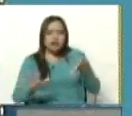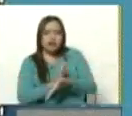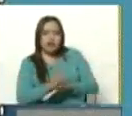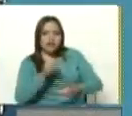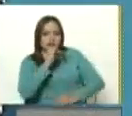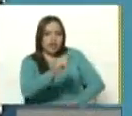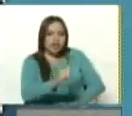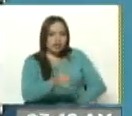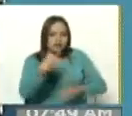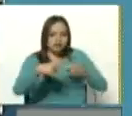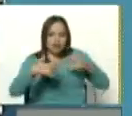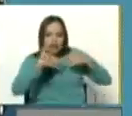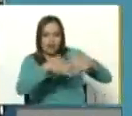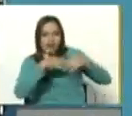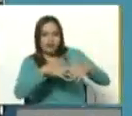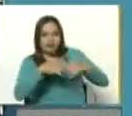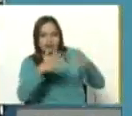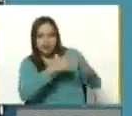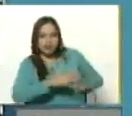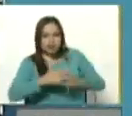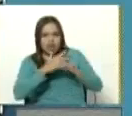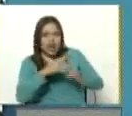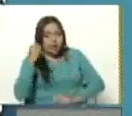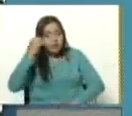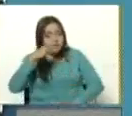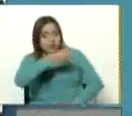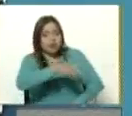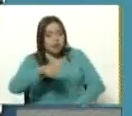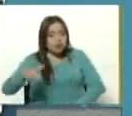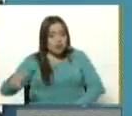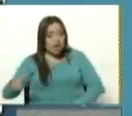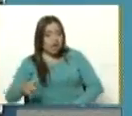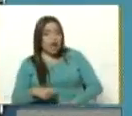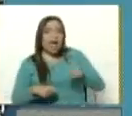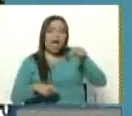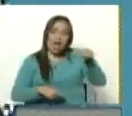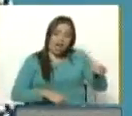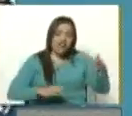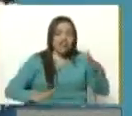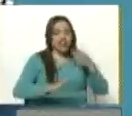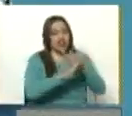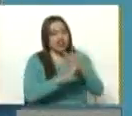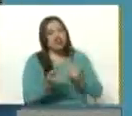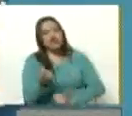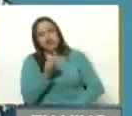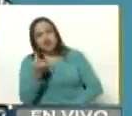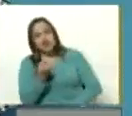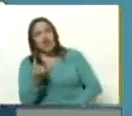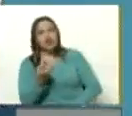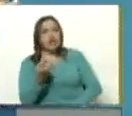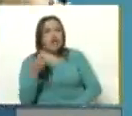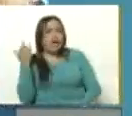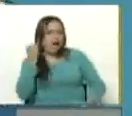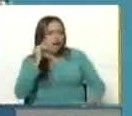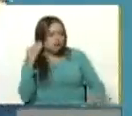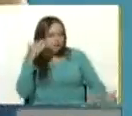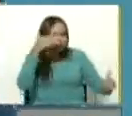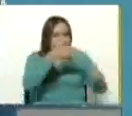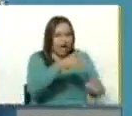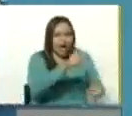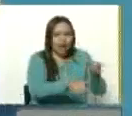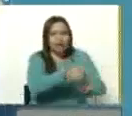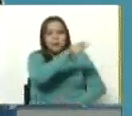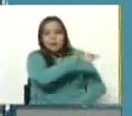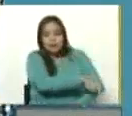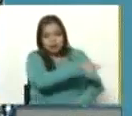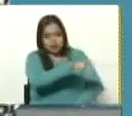Estados Unidos que hace creer a la gente que eso básicamente solo es dedicado a ciertas